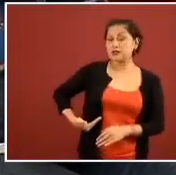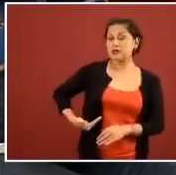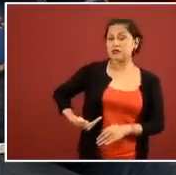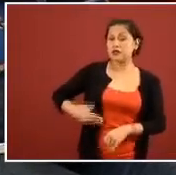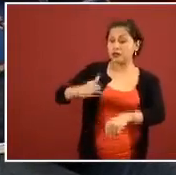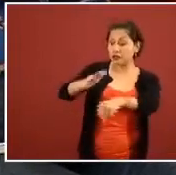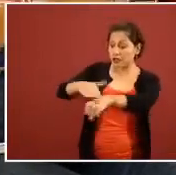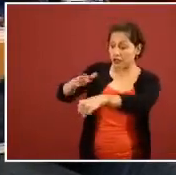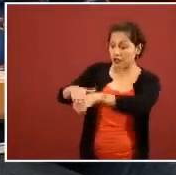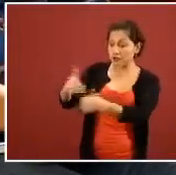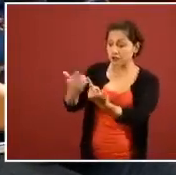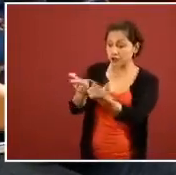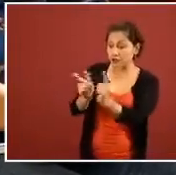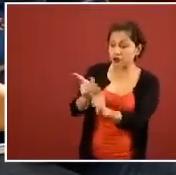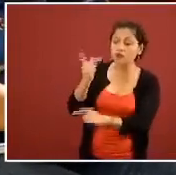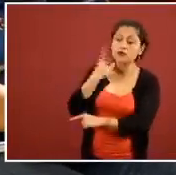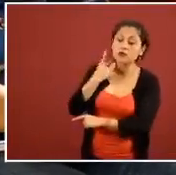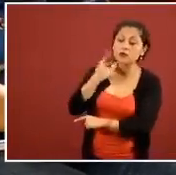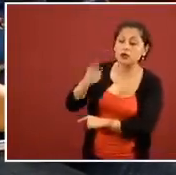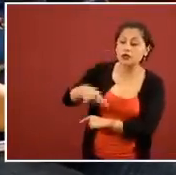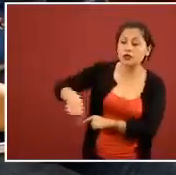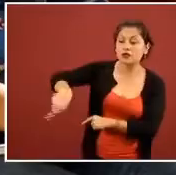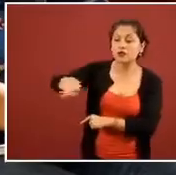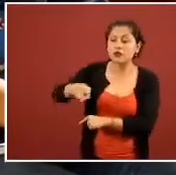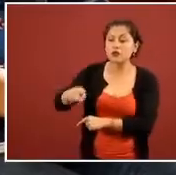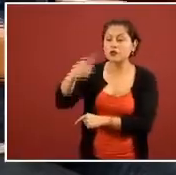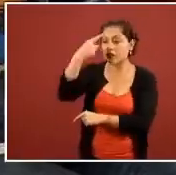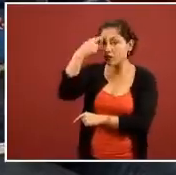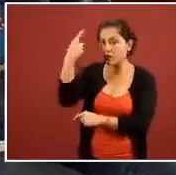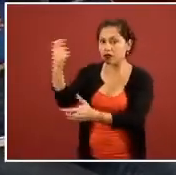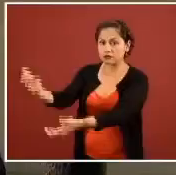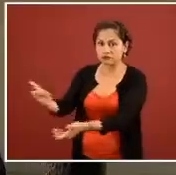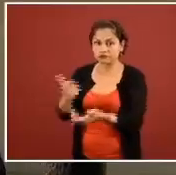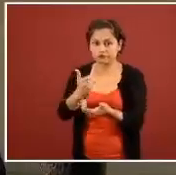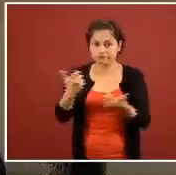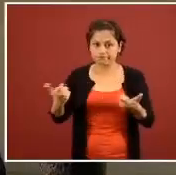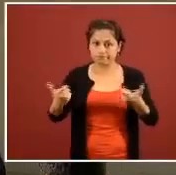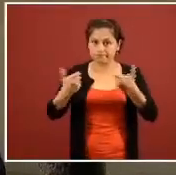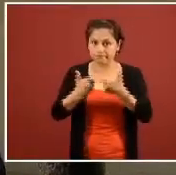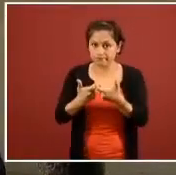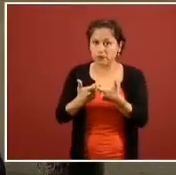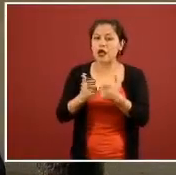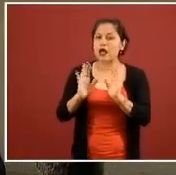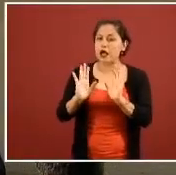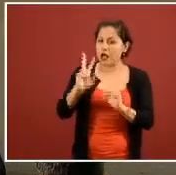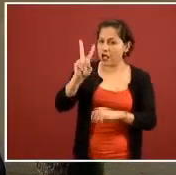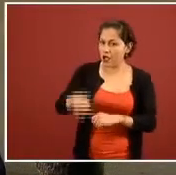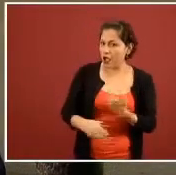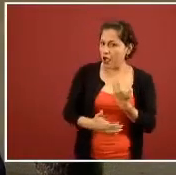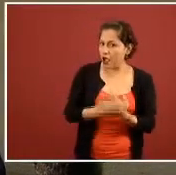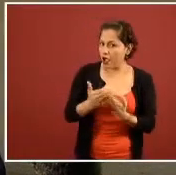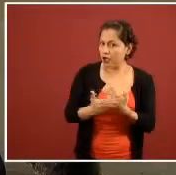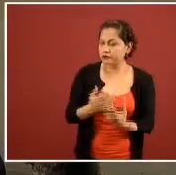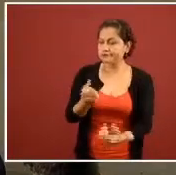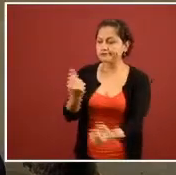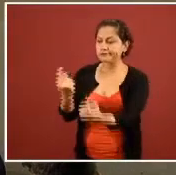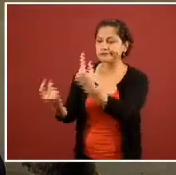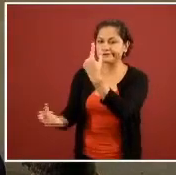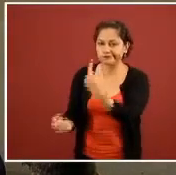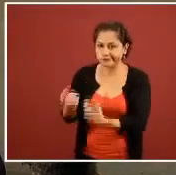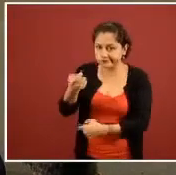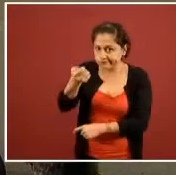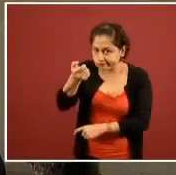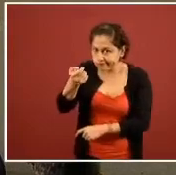sus prerrogativas, solamente alzaron las manos pocos partidos políticos. ¿De esto de qué habla? Y sobre todo, el recurso que